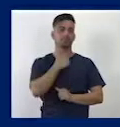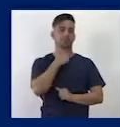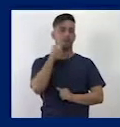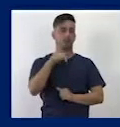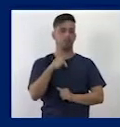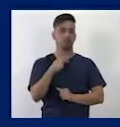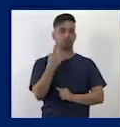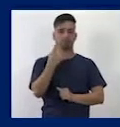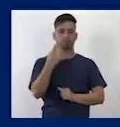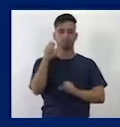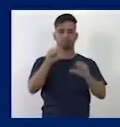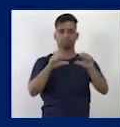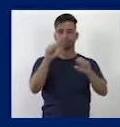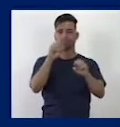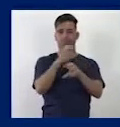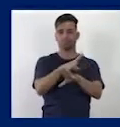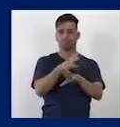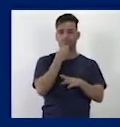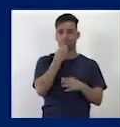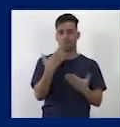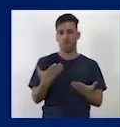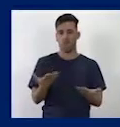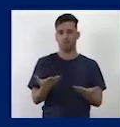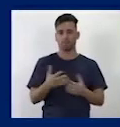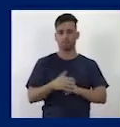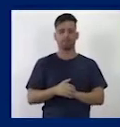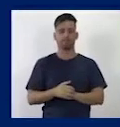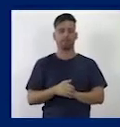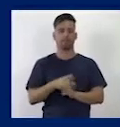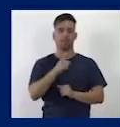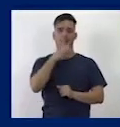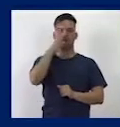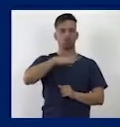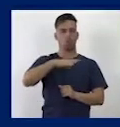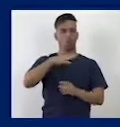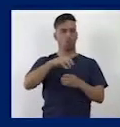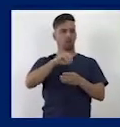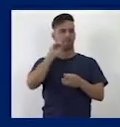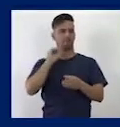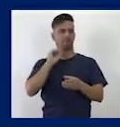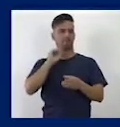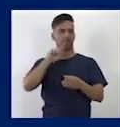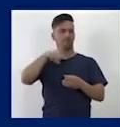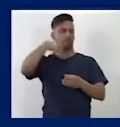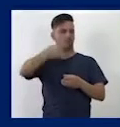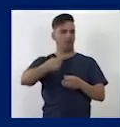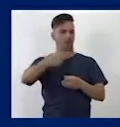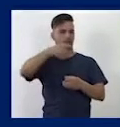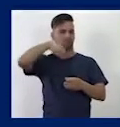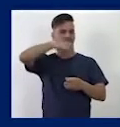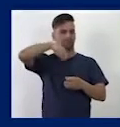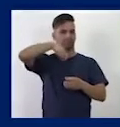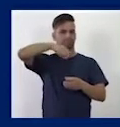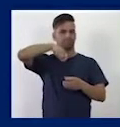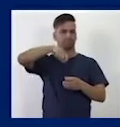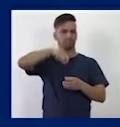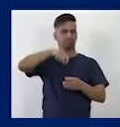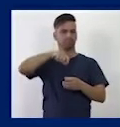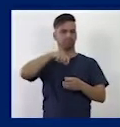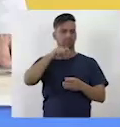puede ocurrir sin la acción de un agente externo de forma permanente la razón es